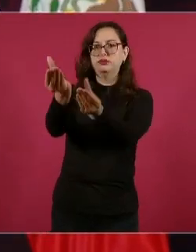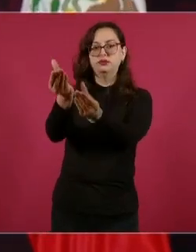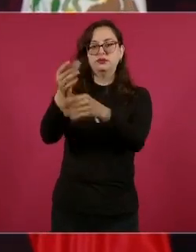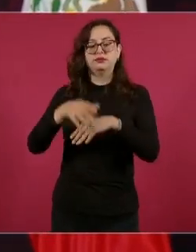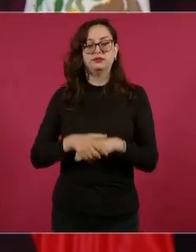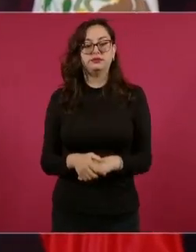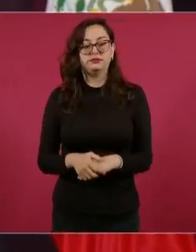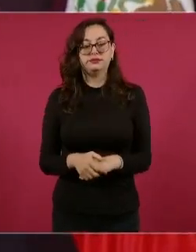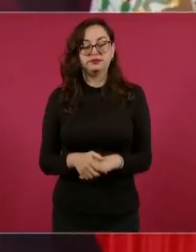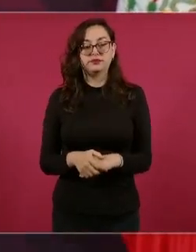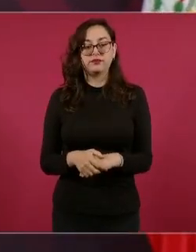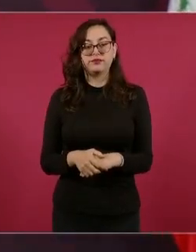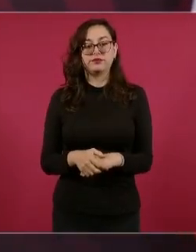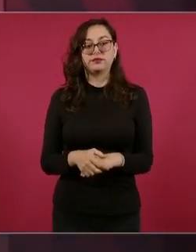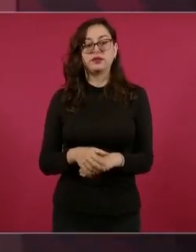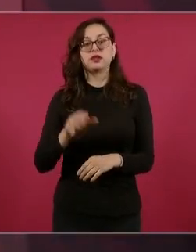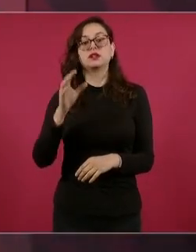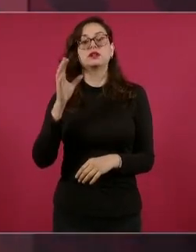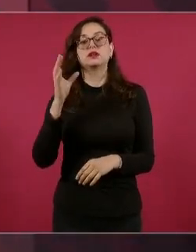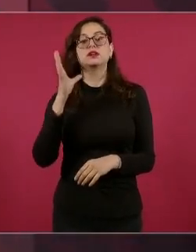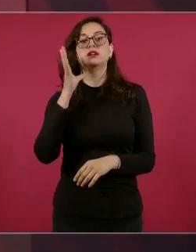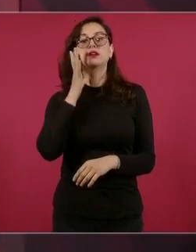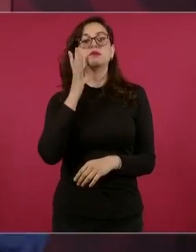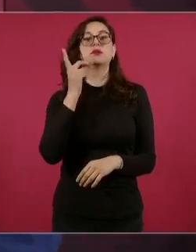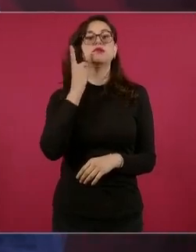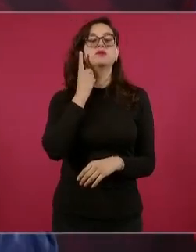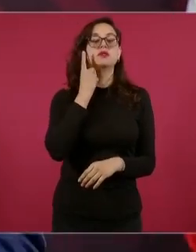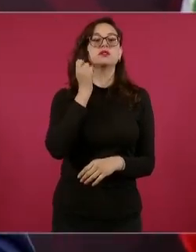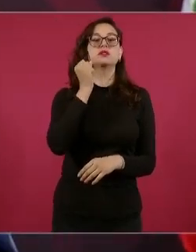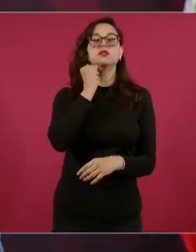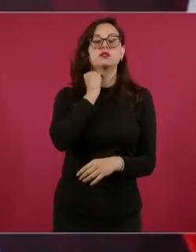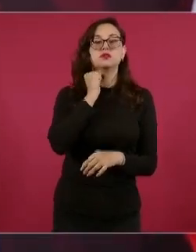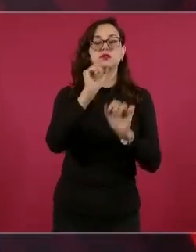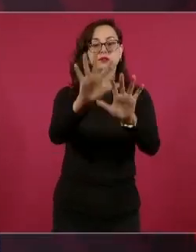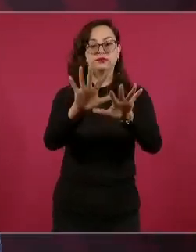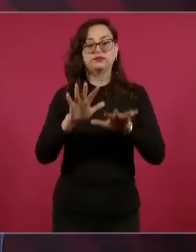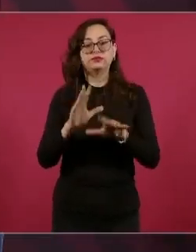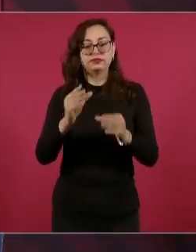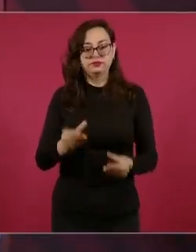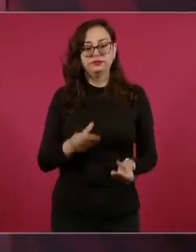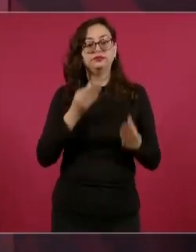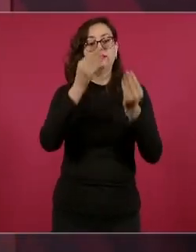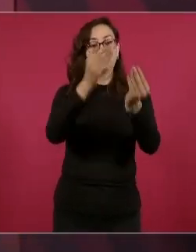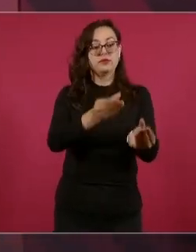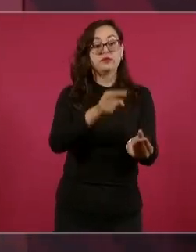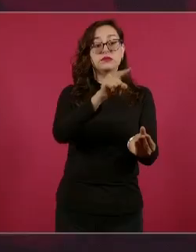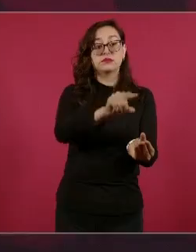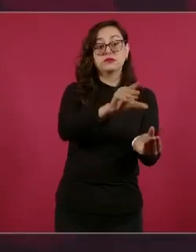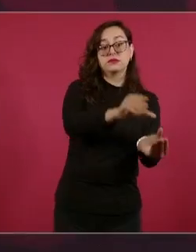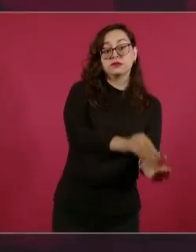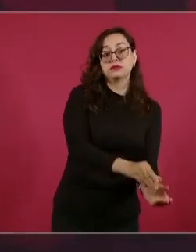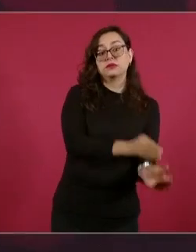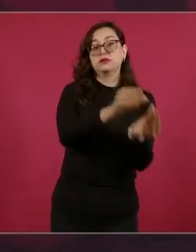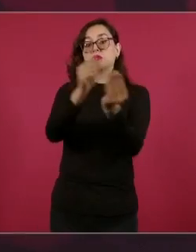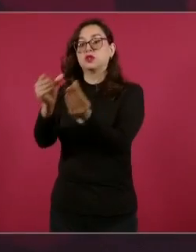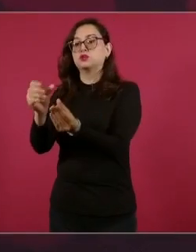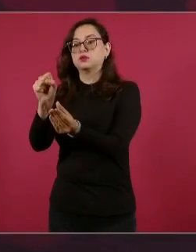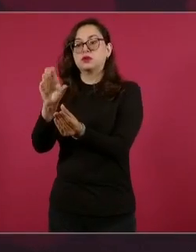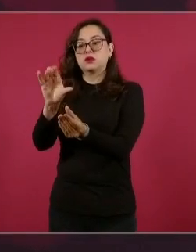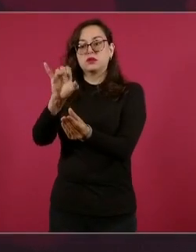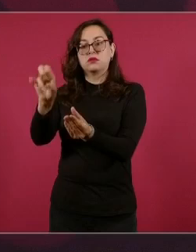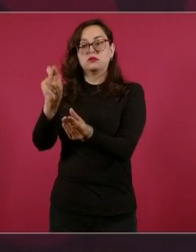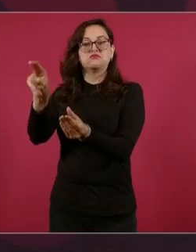y se entregaron al Congreso y el Congreso a la Corte, y los de la Corte todos en